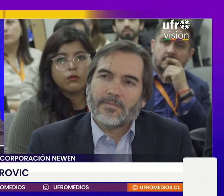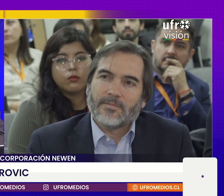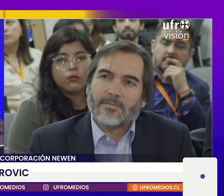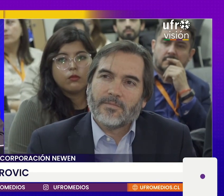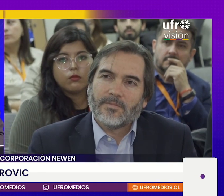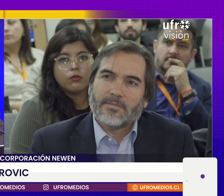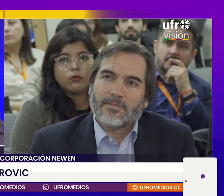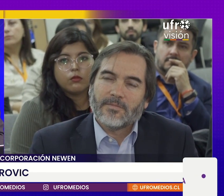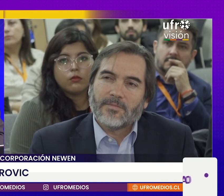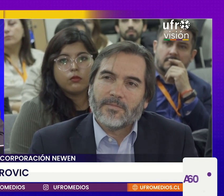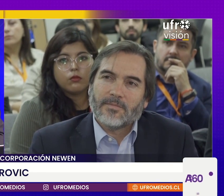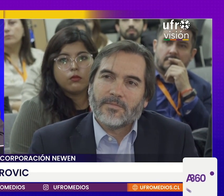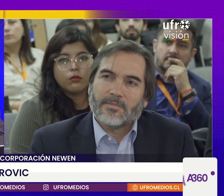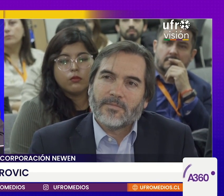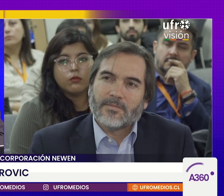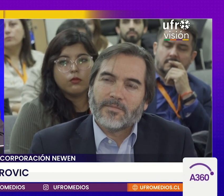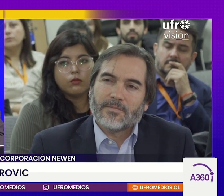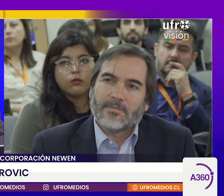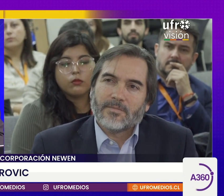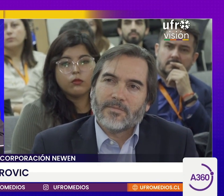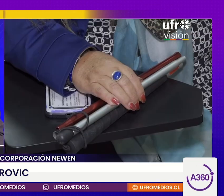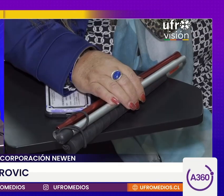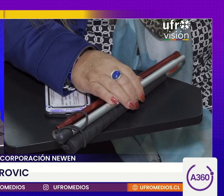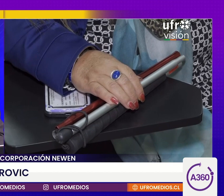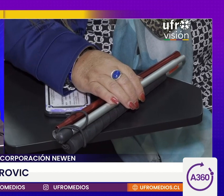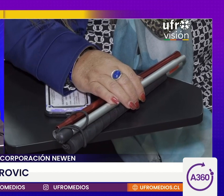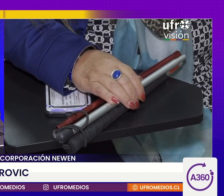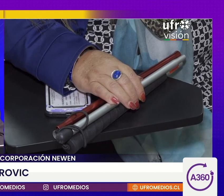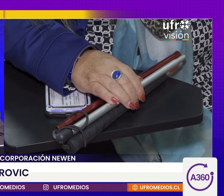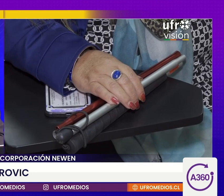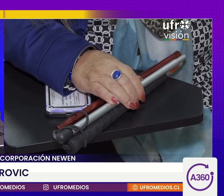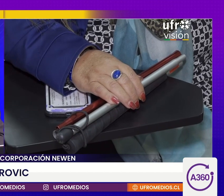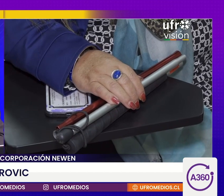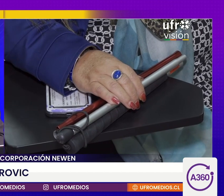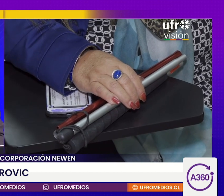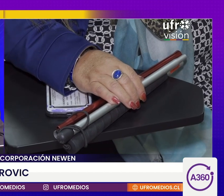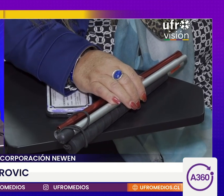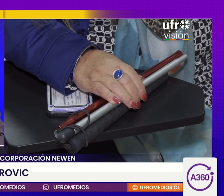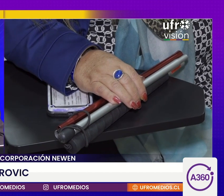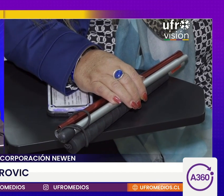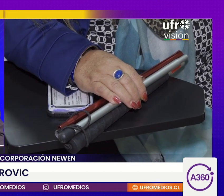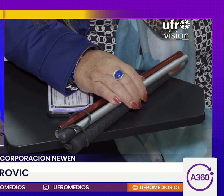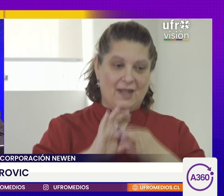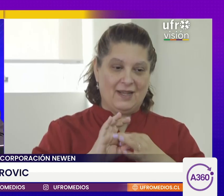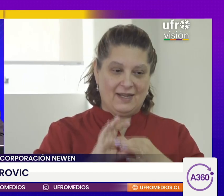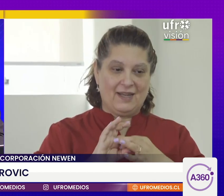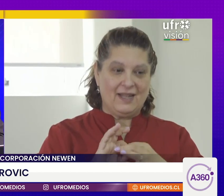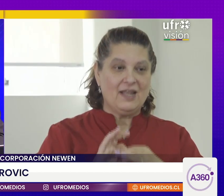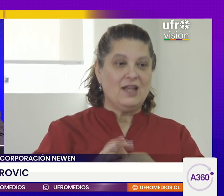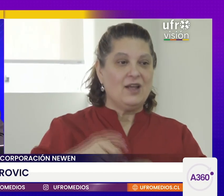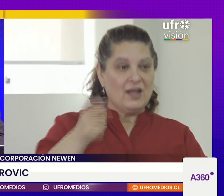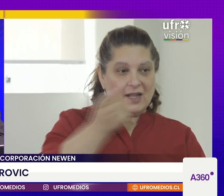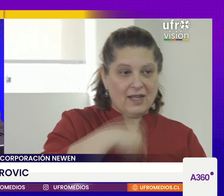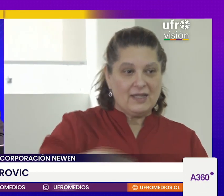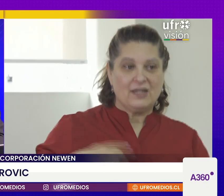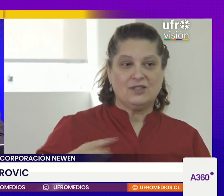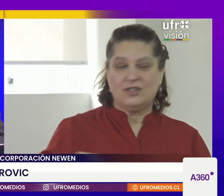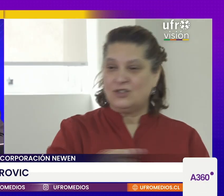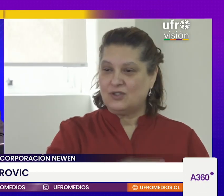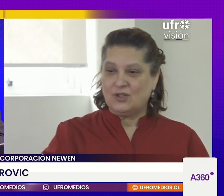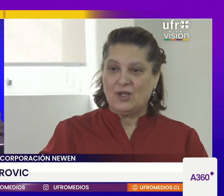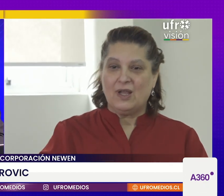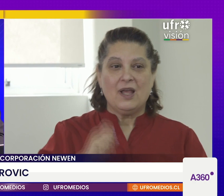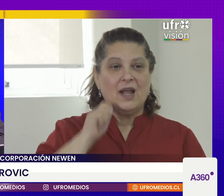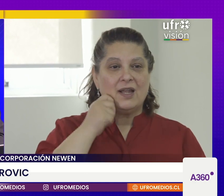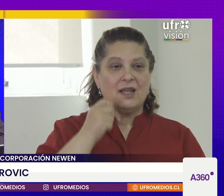orgulloso de la situación en que tú estás, está, así como está el día del orgullo gay, yo creo que debería estar el día